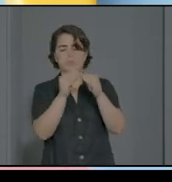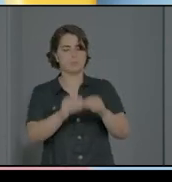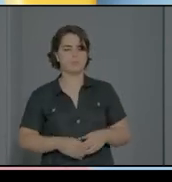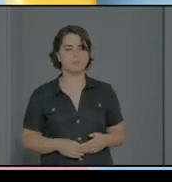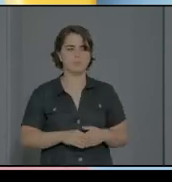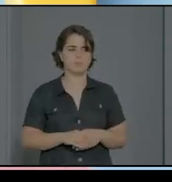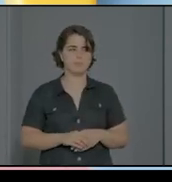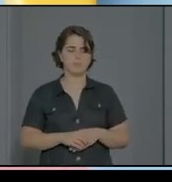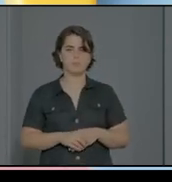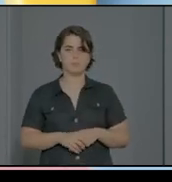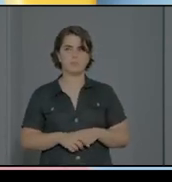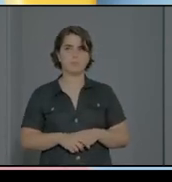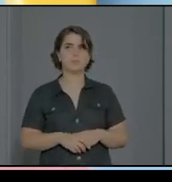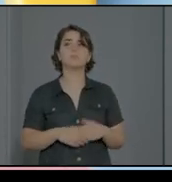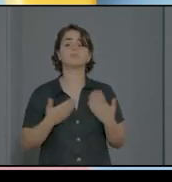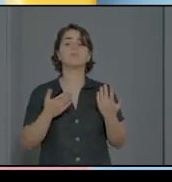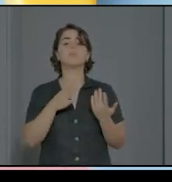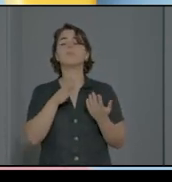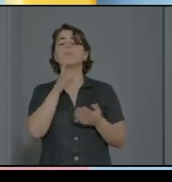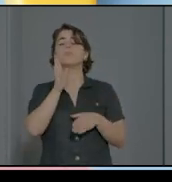Y esto es debido al estrés